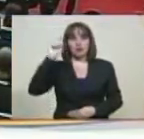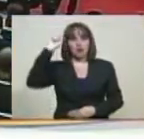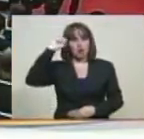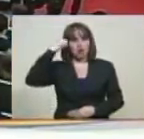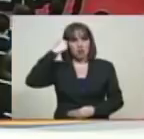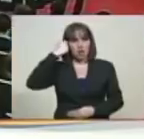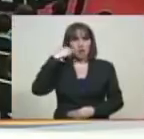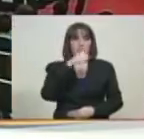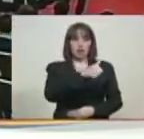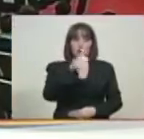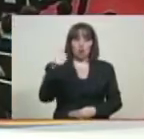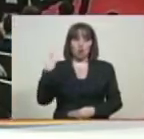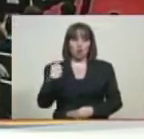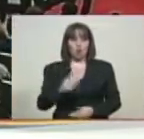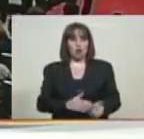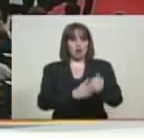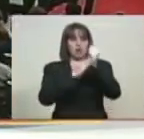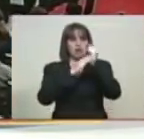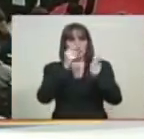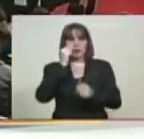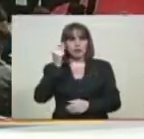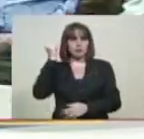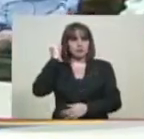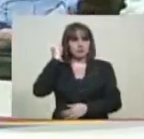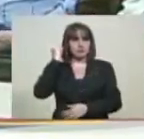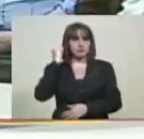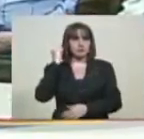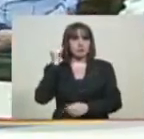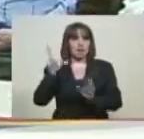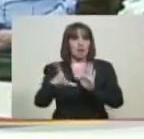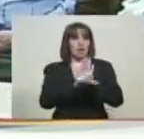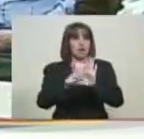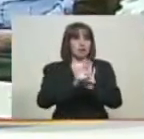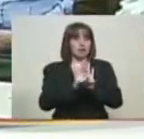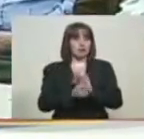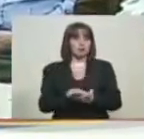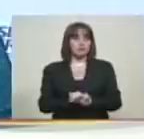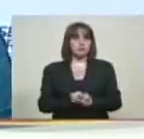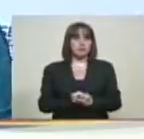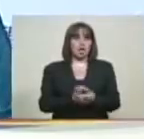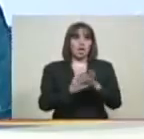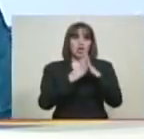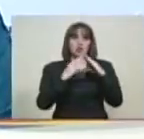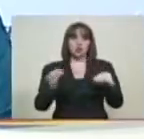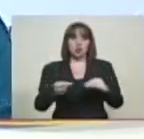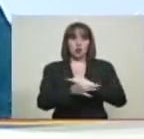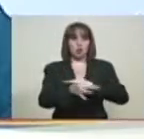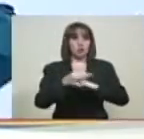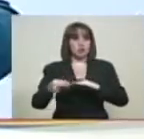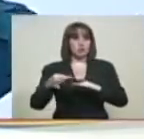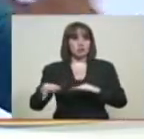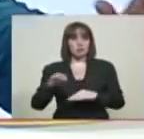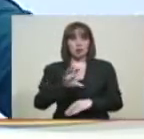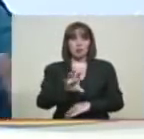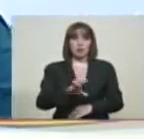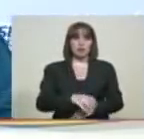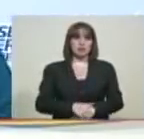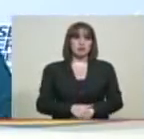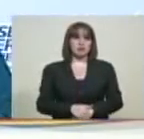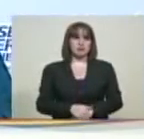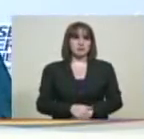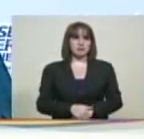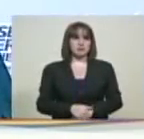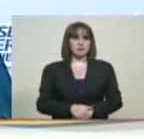liderezas jefes y jefas legítimos de todos los municipios del país de todos los estados del país